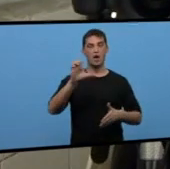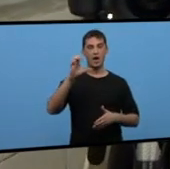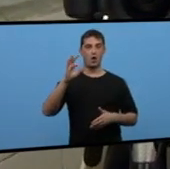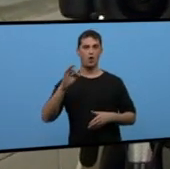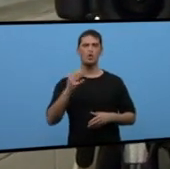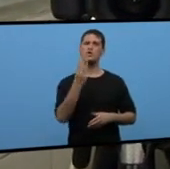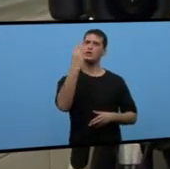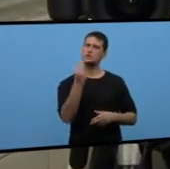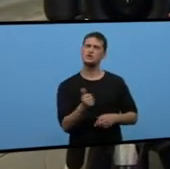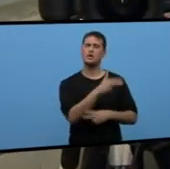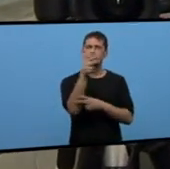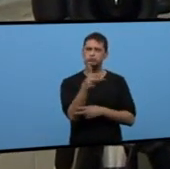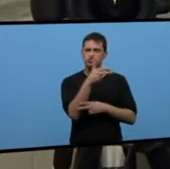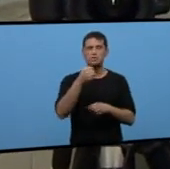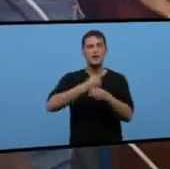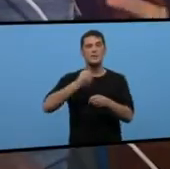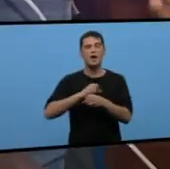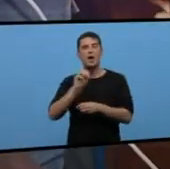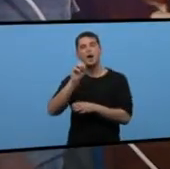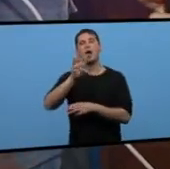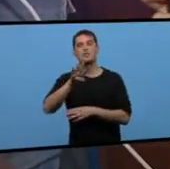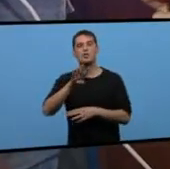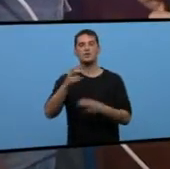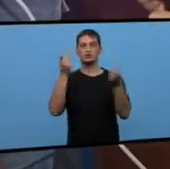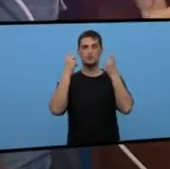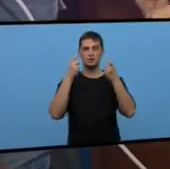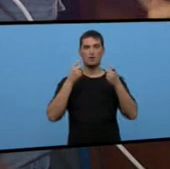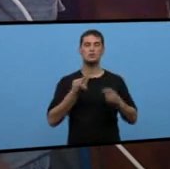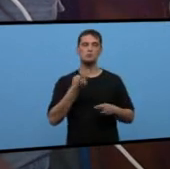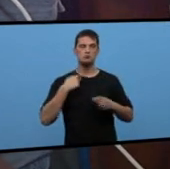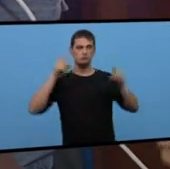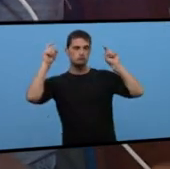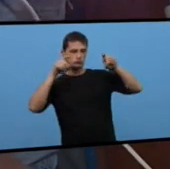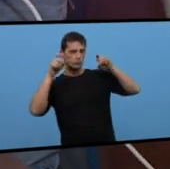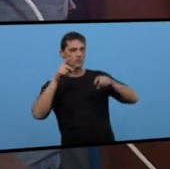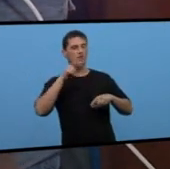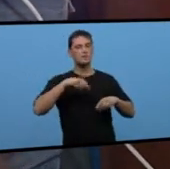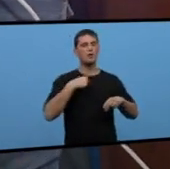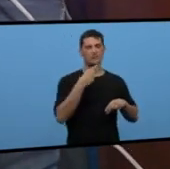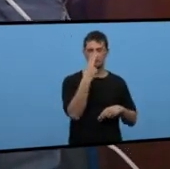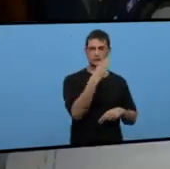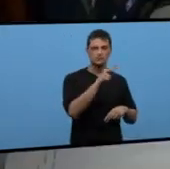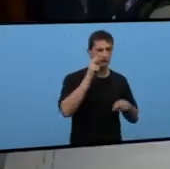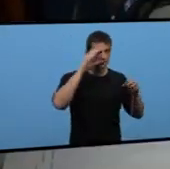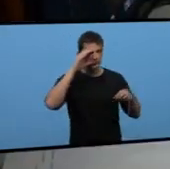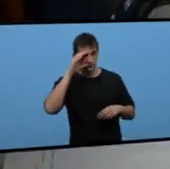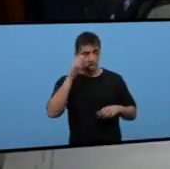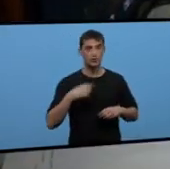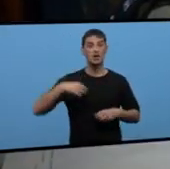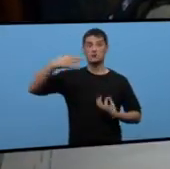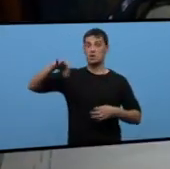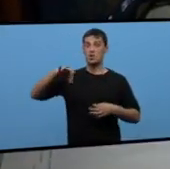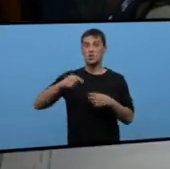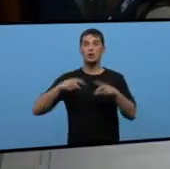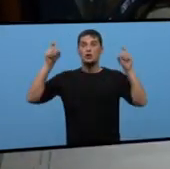días de filmación no que traballaron 14 estudiantes, baixo a supervisión de docentes do Centro Educativo, o único da provincia que imparte ensinanzas